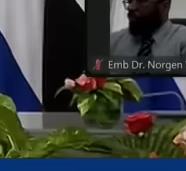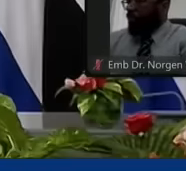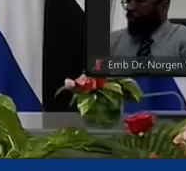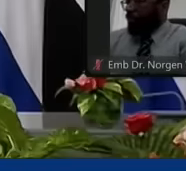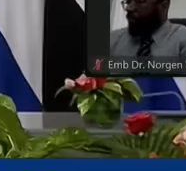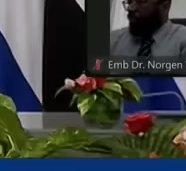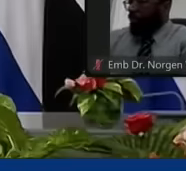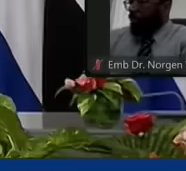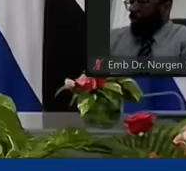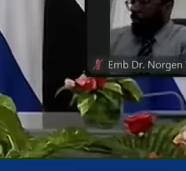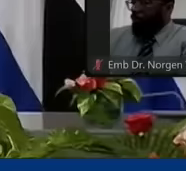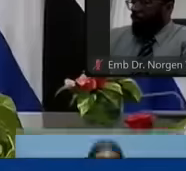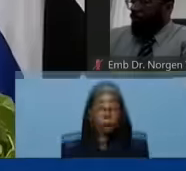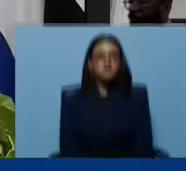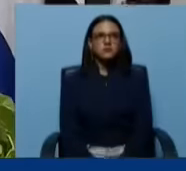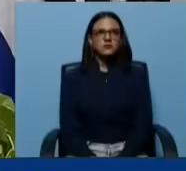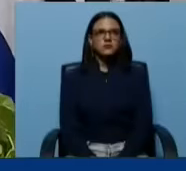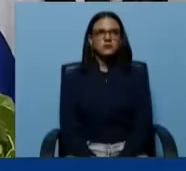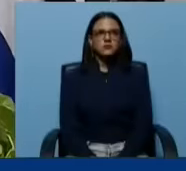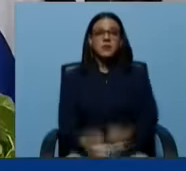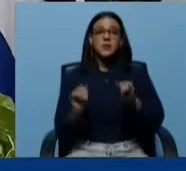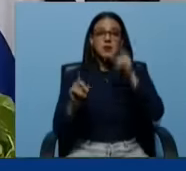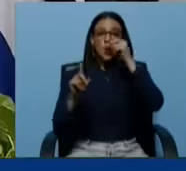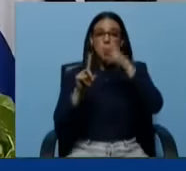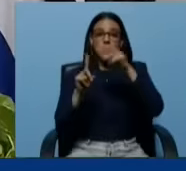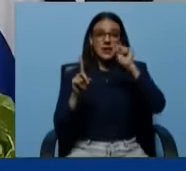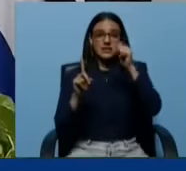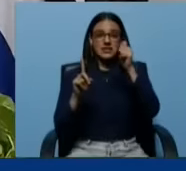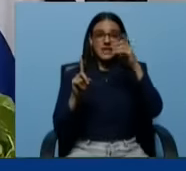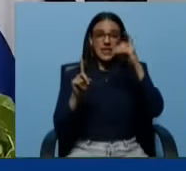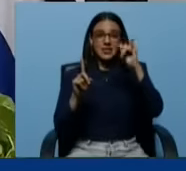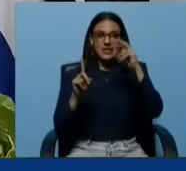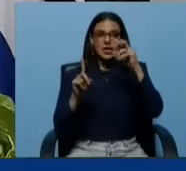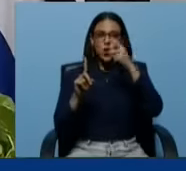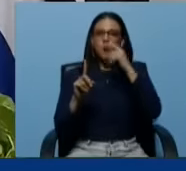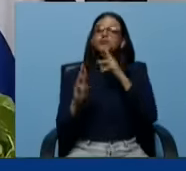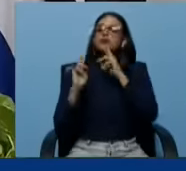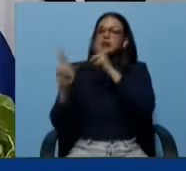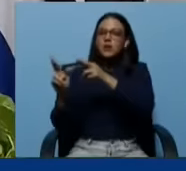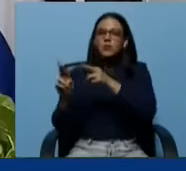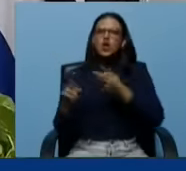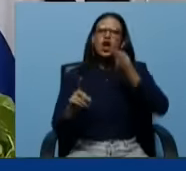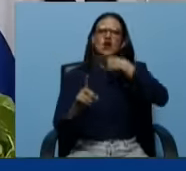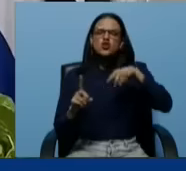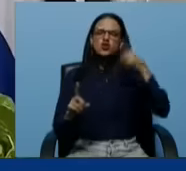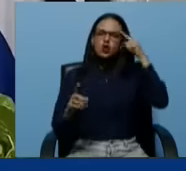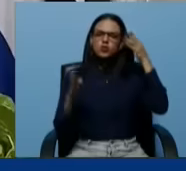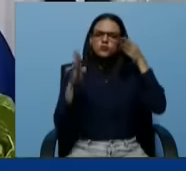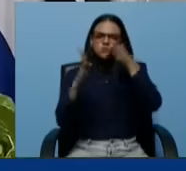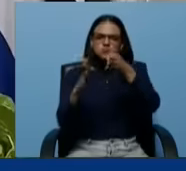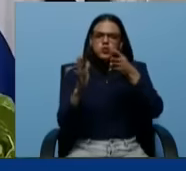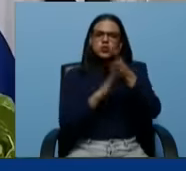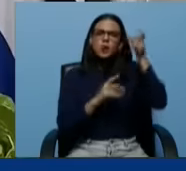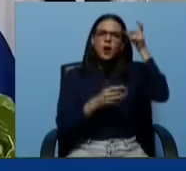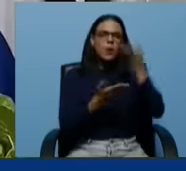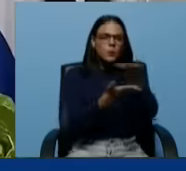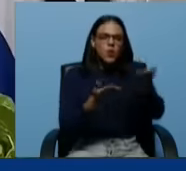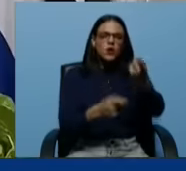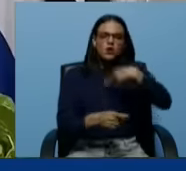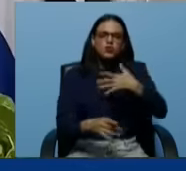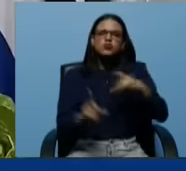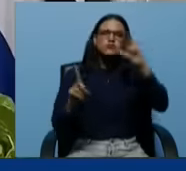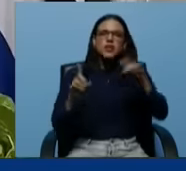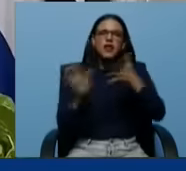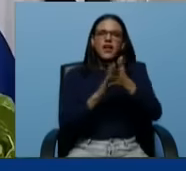Y Sandino responde, nuestro objetivo ante el pueblo era derrotar a los